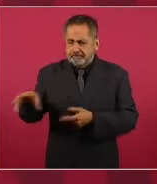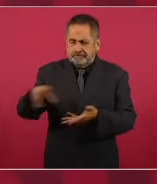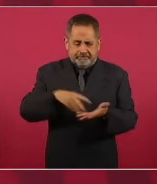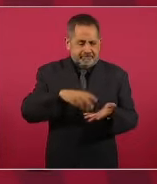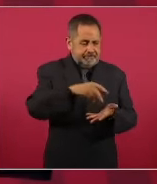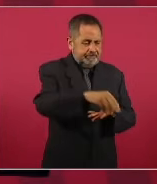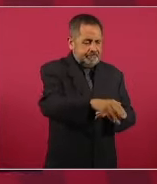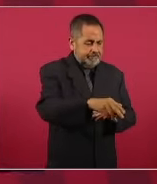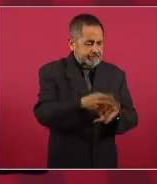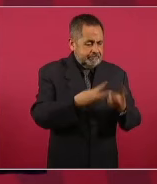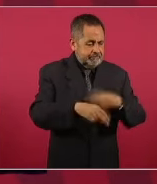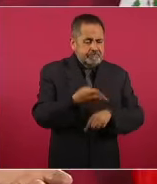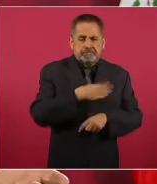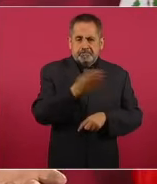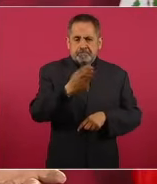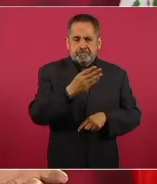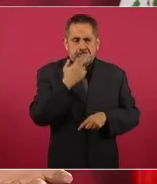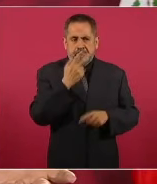Ya les puedo decir